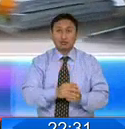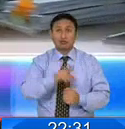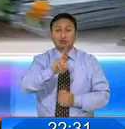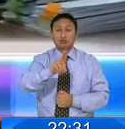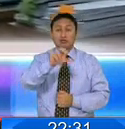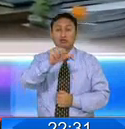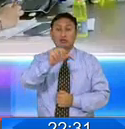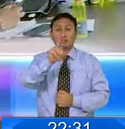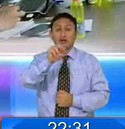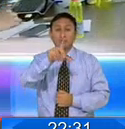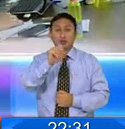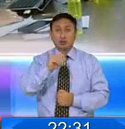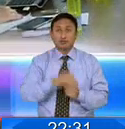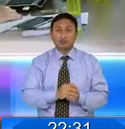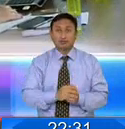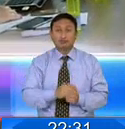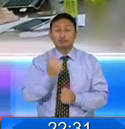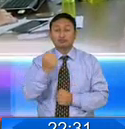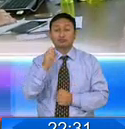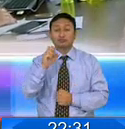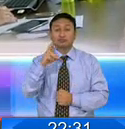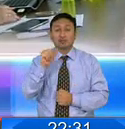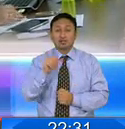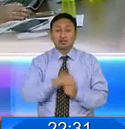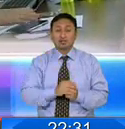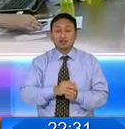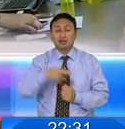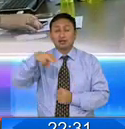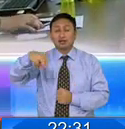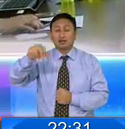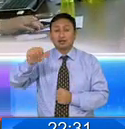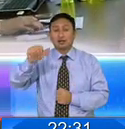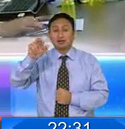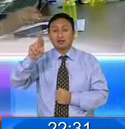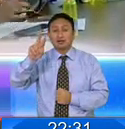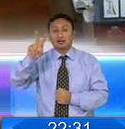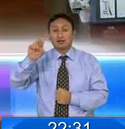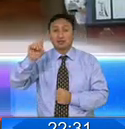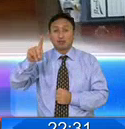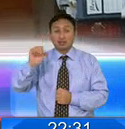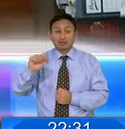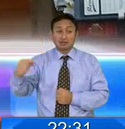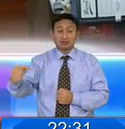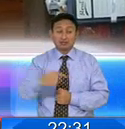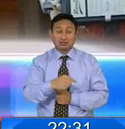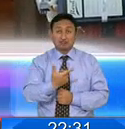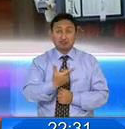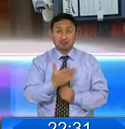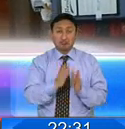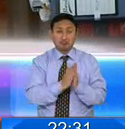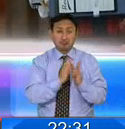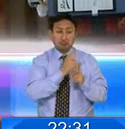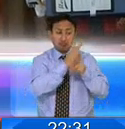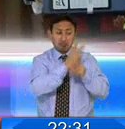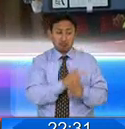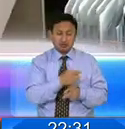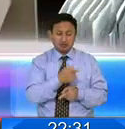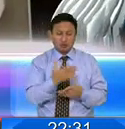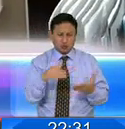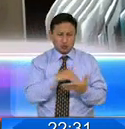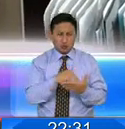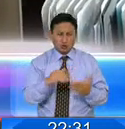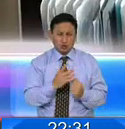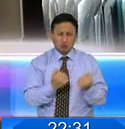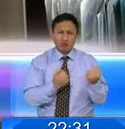Mariño, Seña Vera y Guadalupe Narváez para tratar las medidas cautelares que también de forma dudosa se